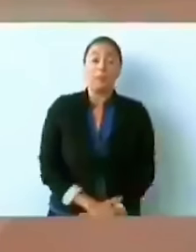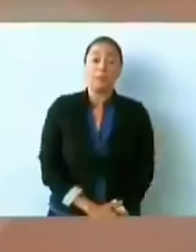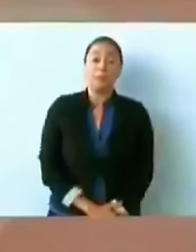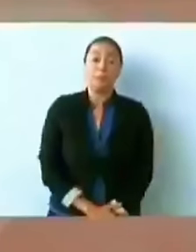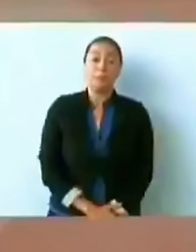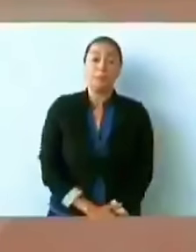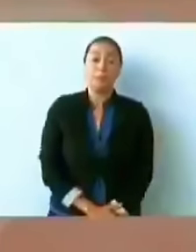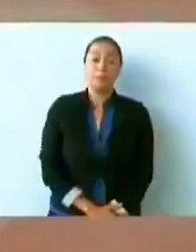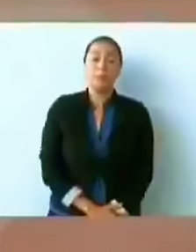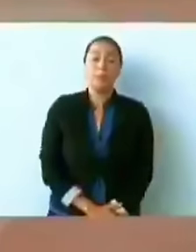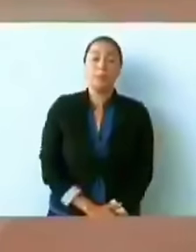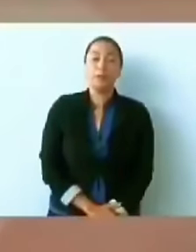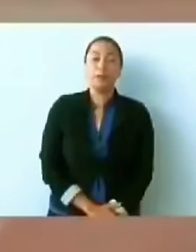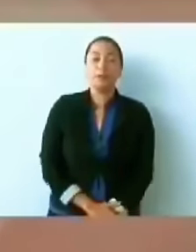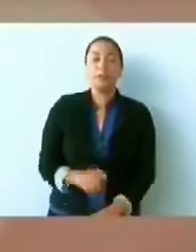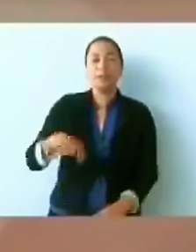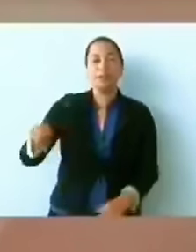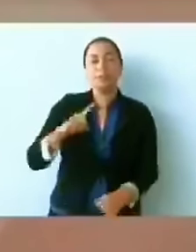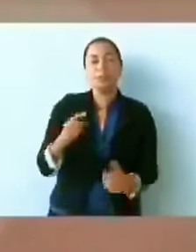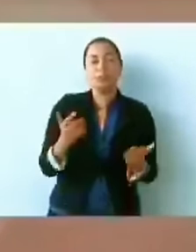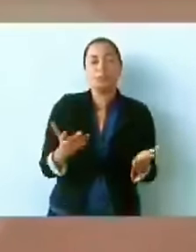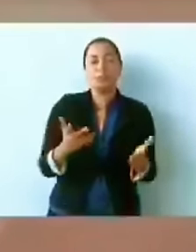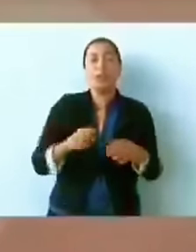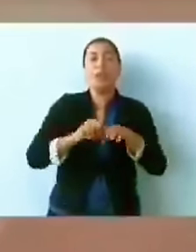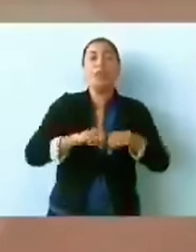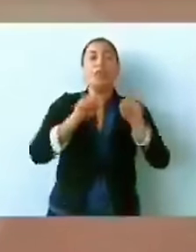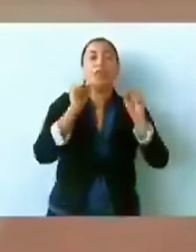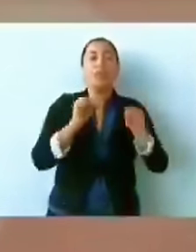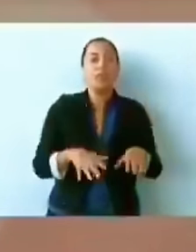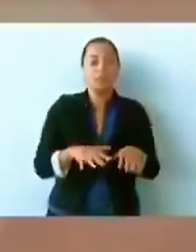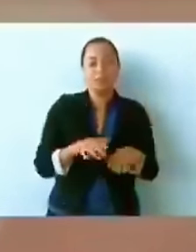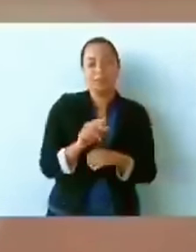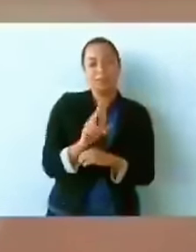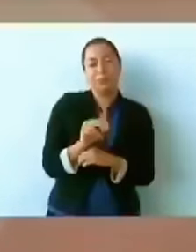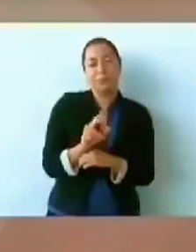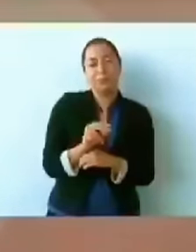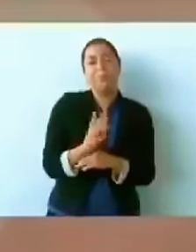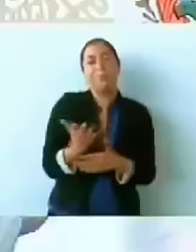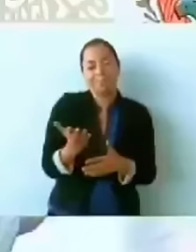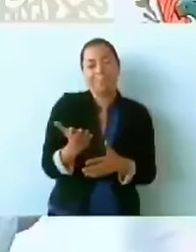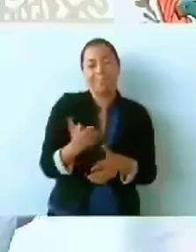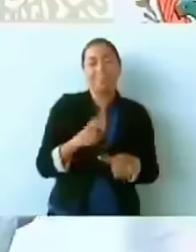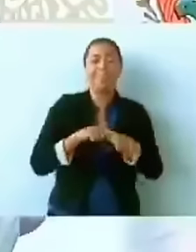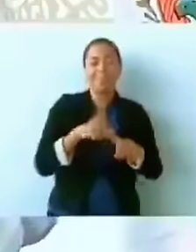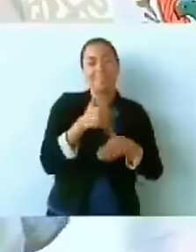No van a parar, no parará.